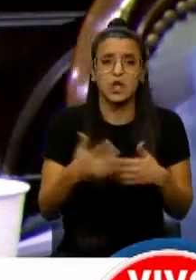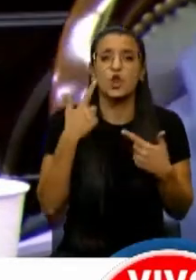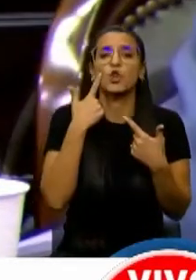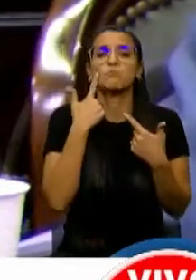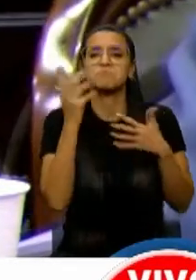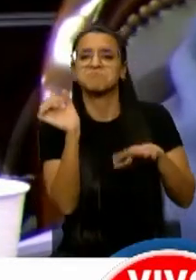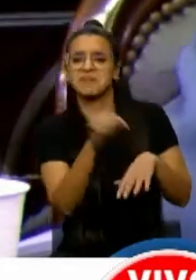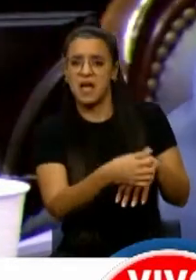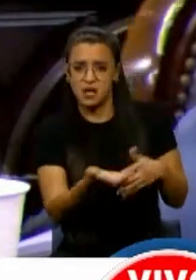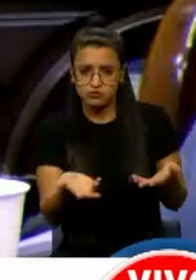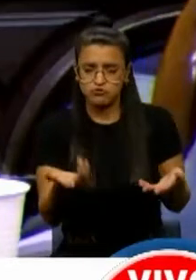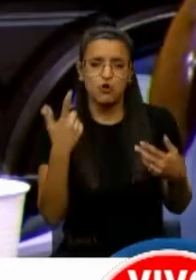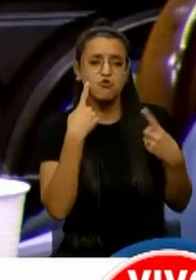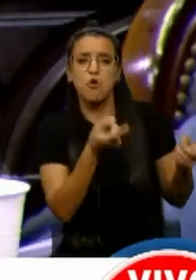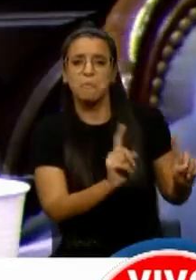invisibilizados,